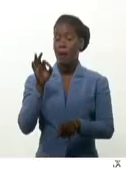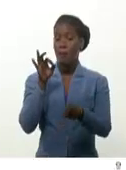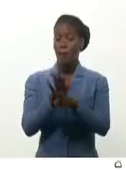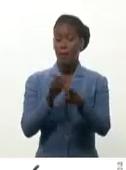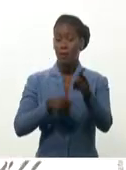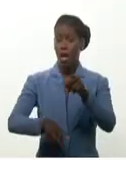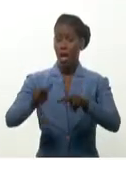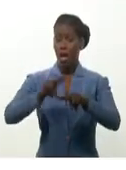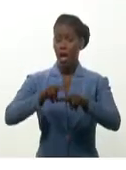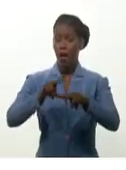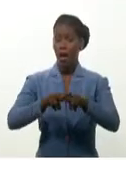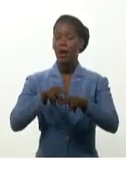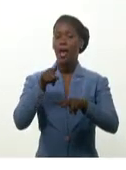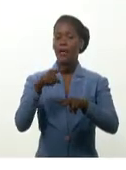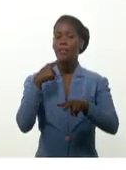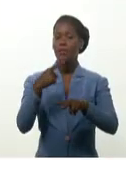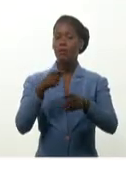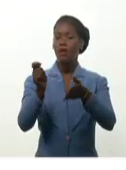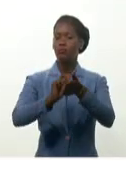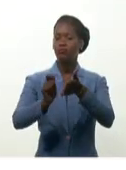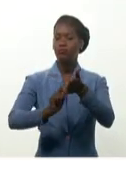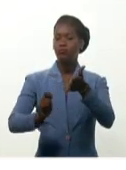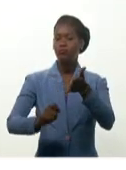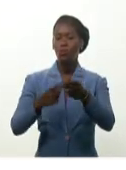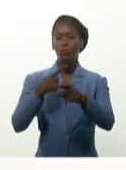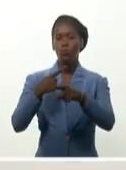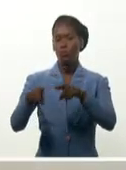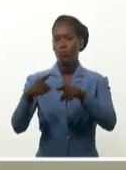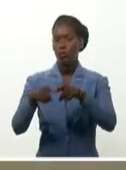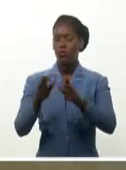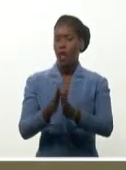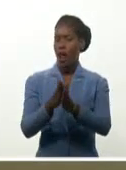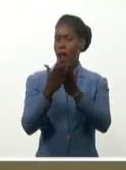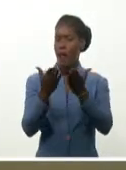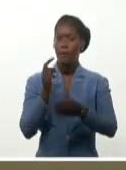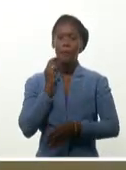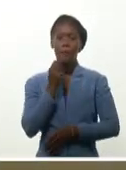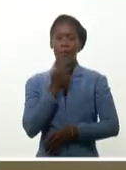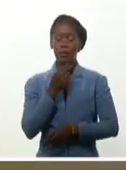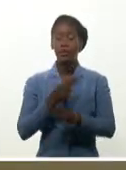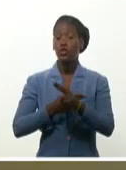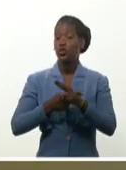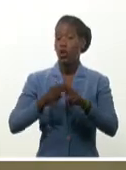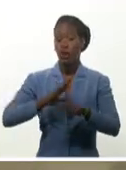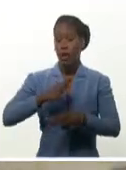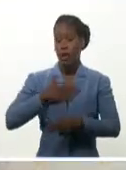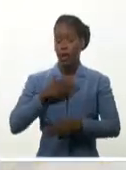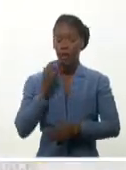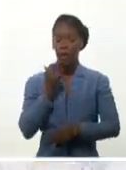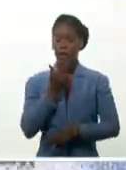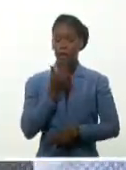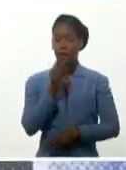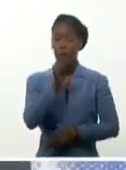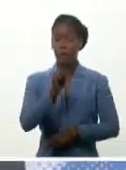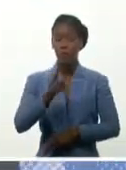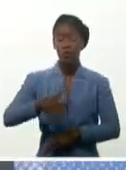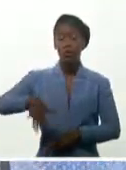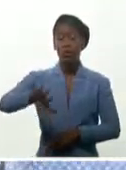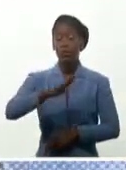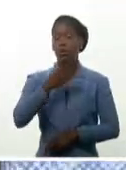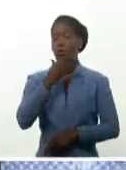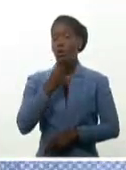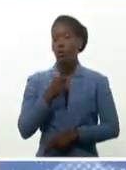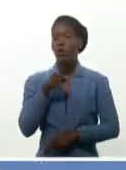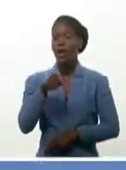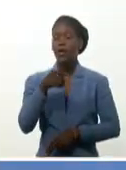reinterpretan frases de la Edad de Oro, se detienen en los versos y la prosa del héroe nacional. Estos jóvenes nos dan una